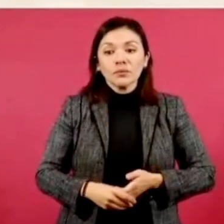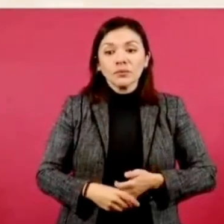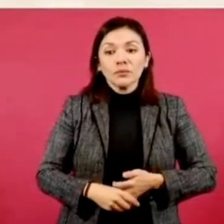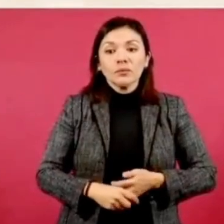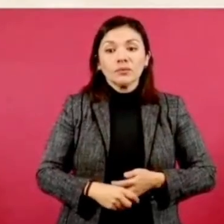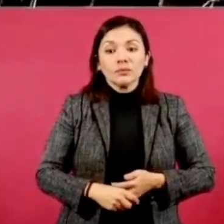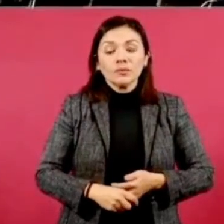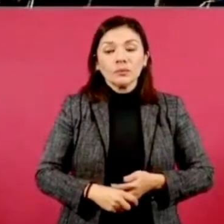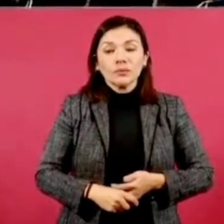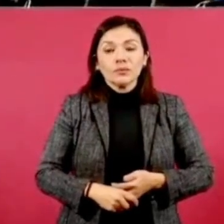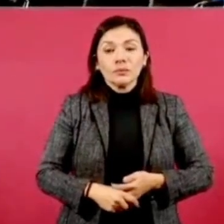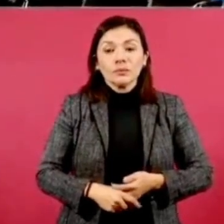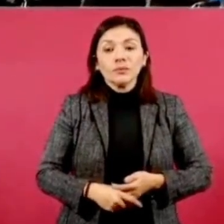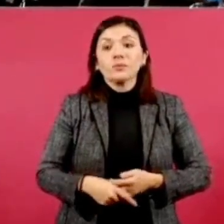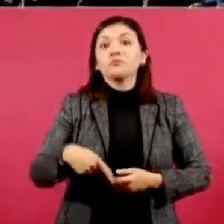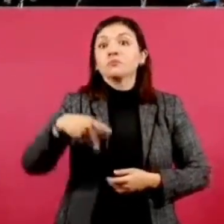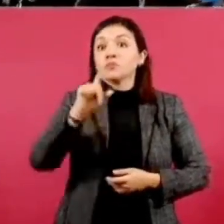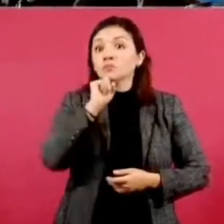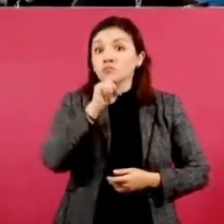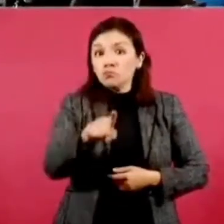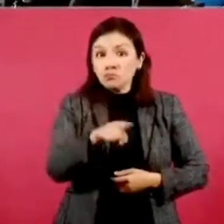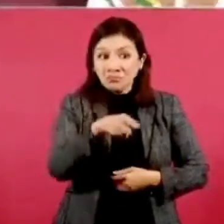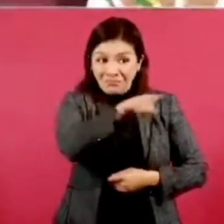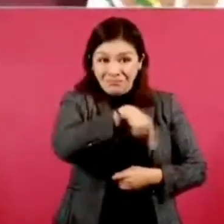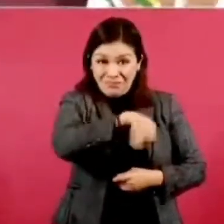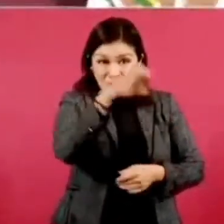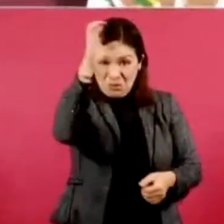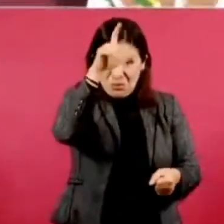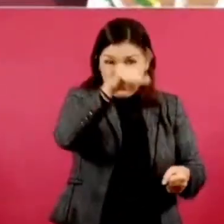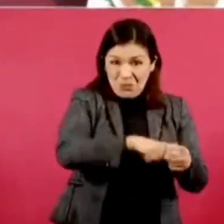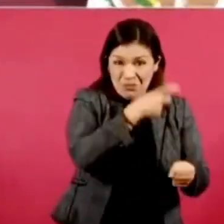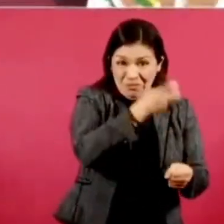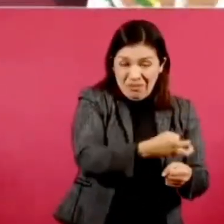Pero fueron los que construyeron Tajín.